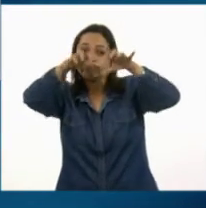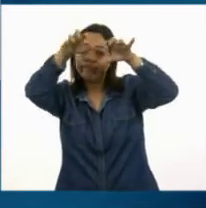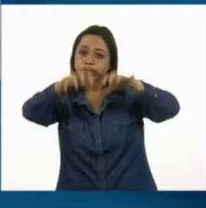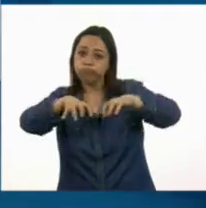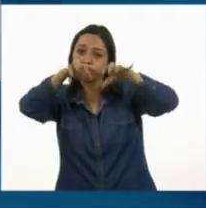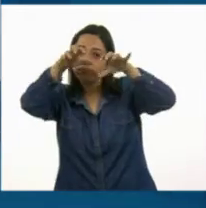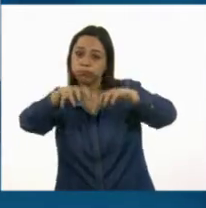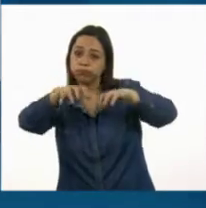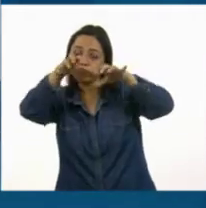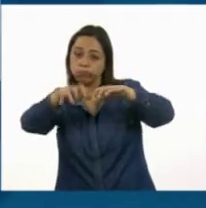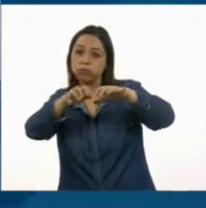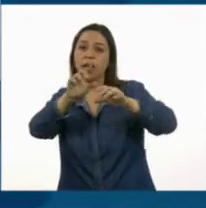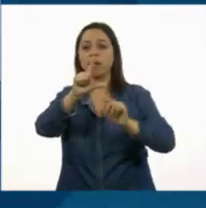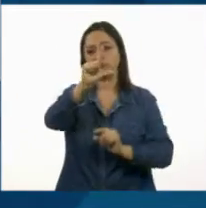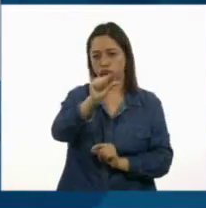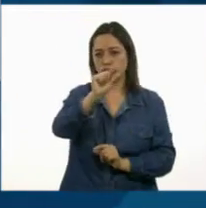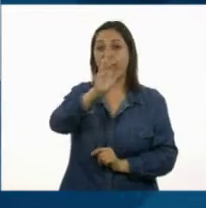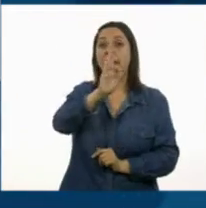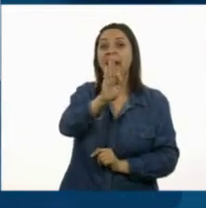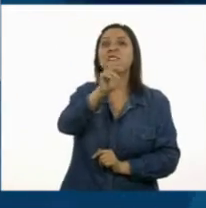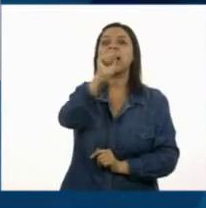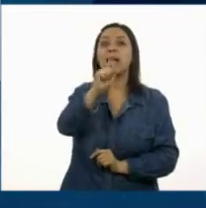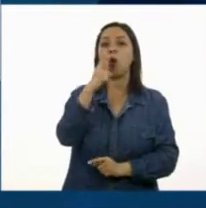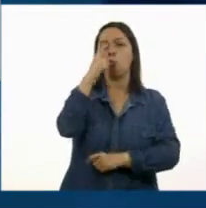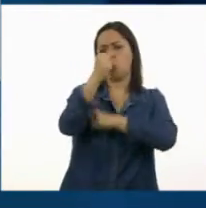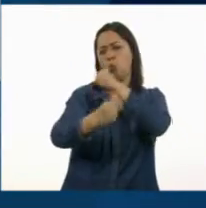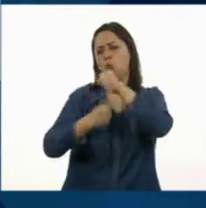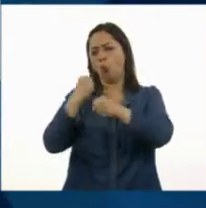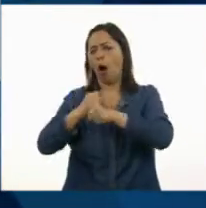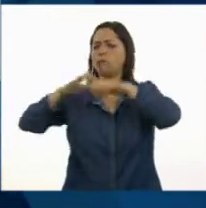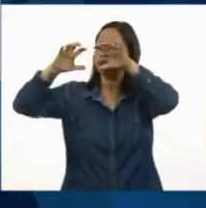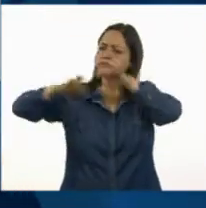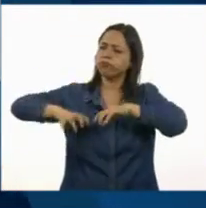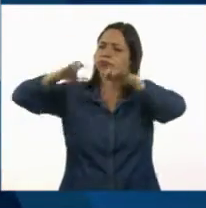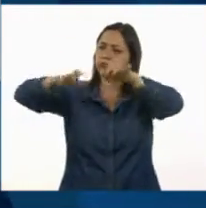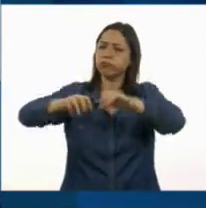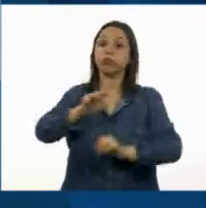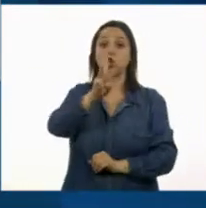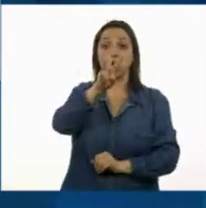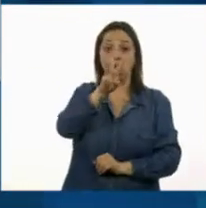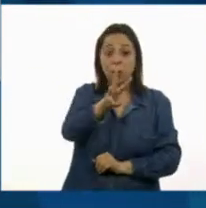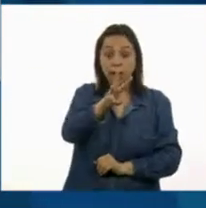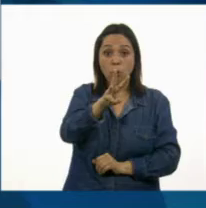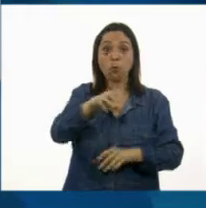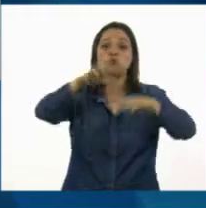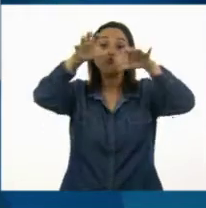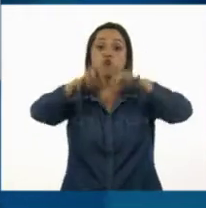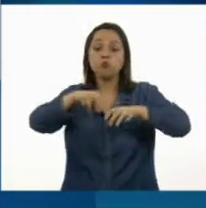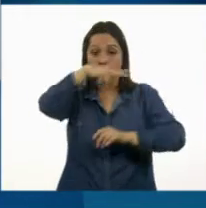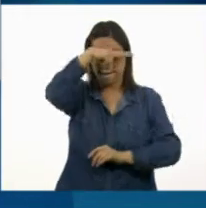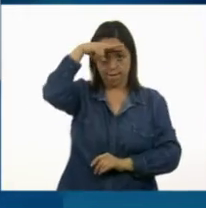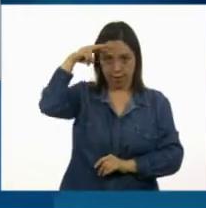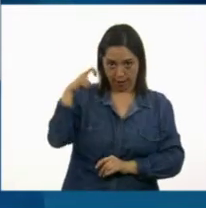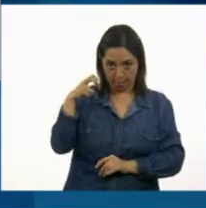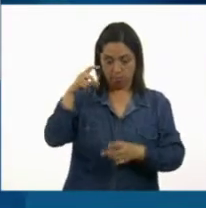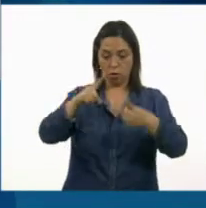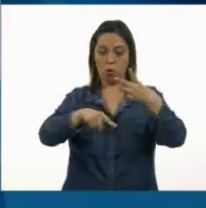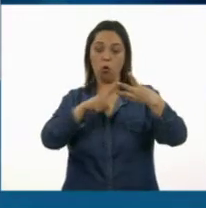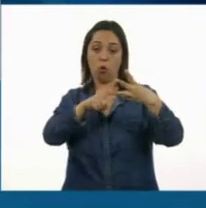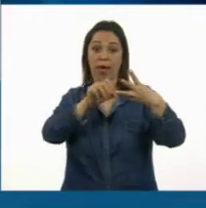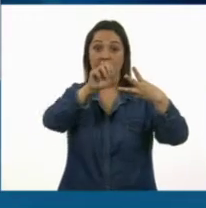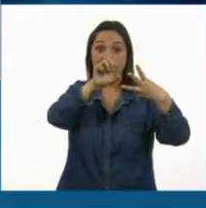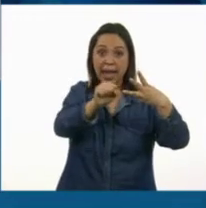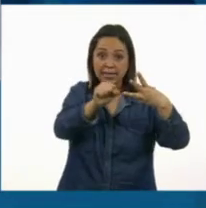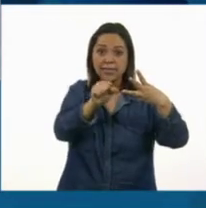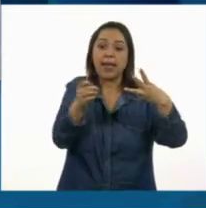minúsculas. F indica lluvias todo el año. W, lluvias en verano. S, lluvias